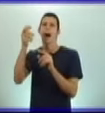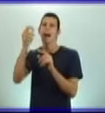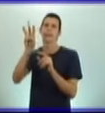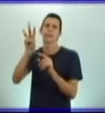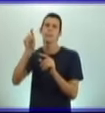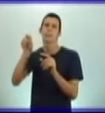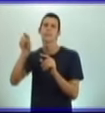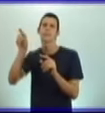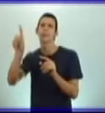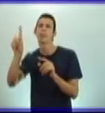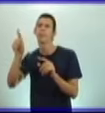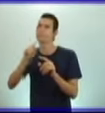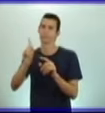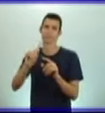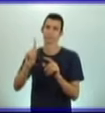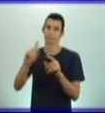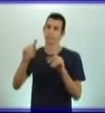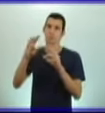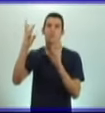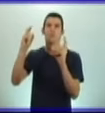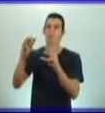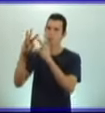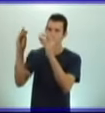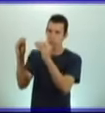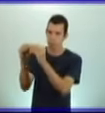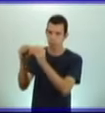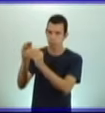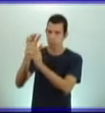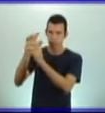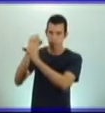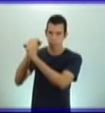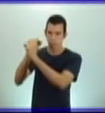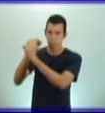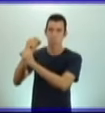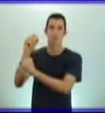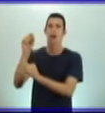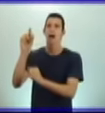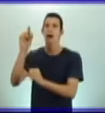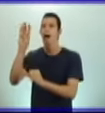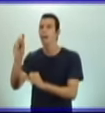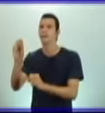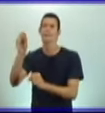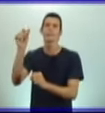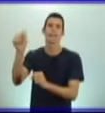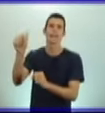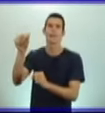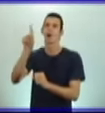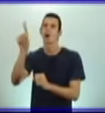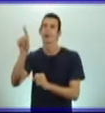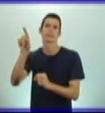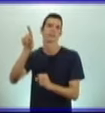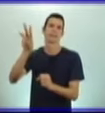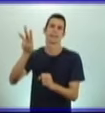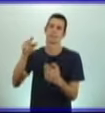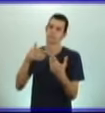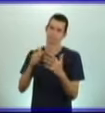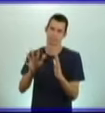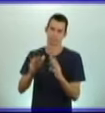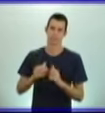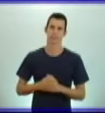iguales que 0, obtenemos una semirrecta, lo ven ahí, que tiene un origen, que tiene origen en 0,